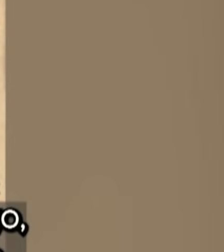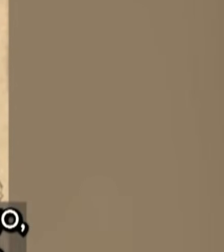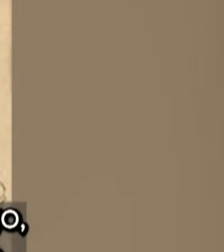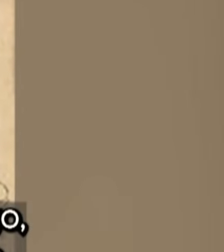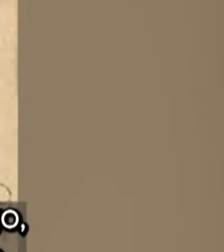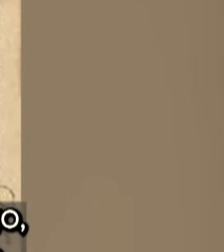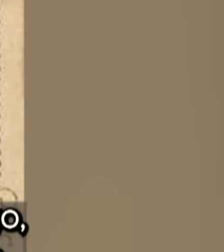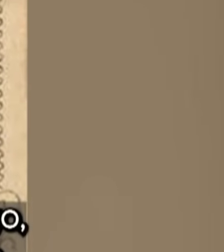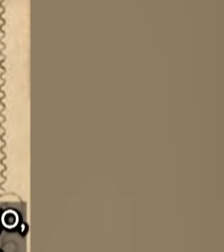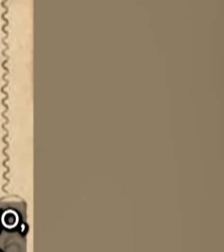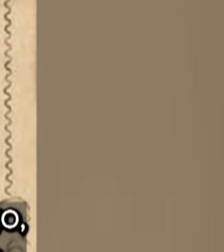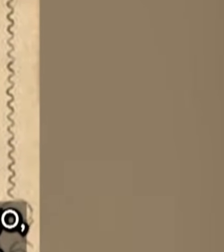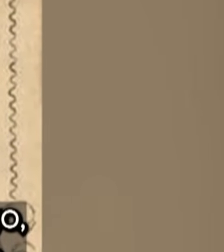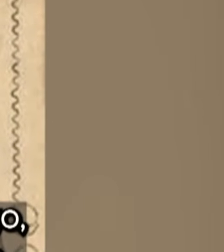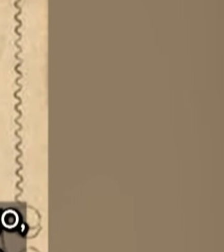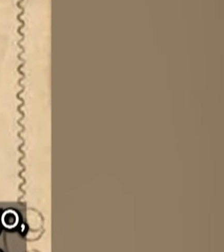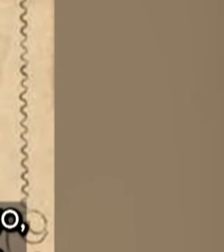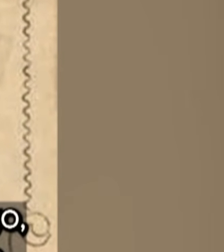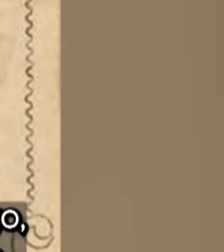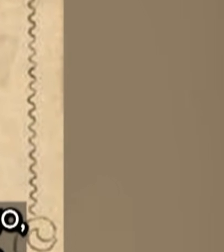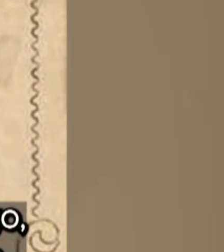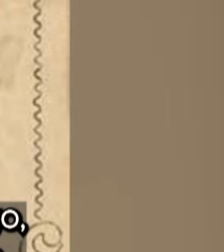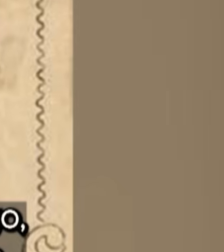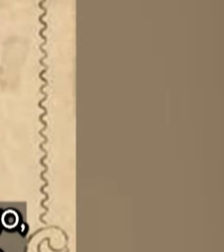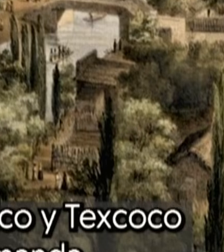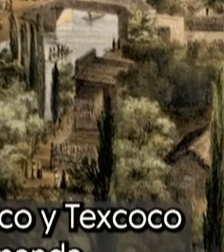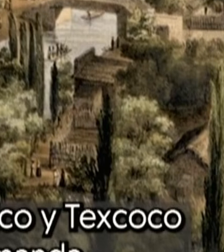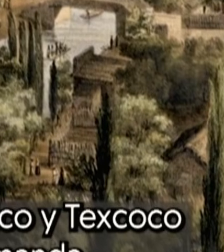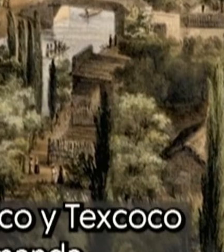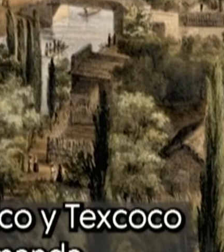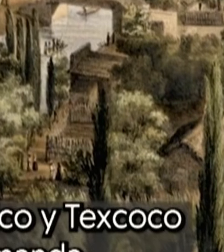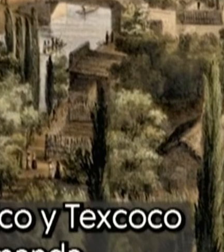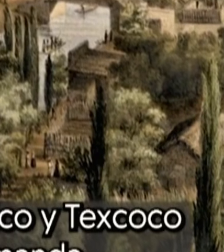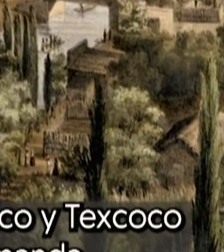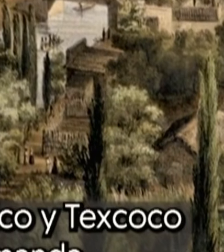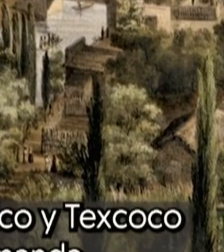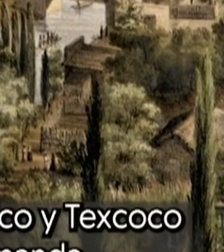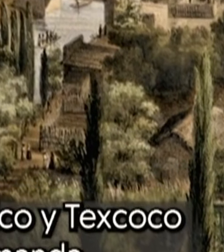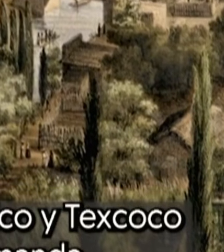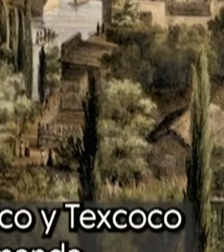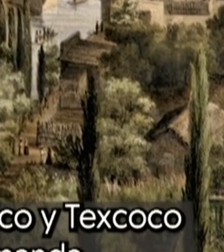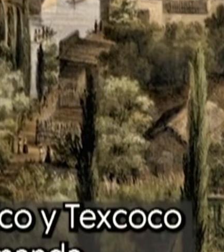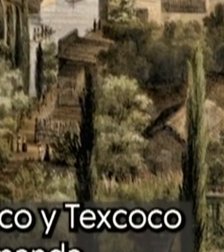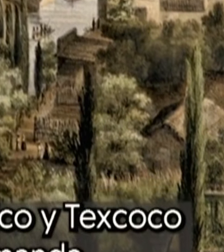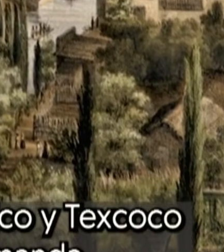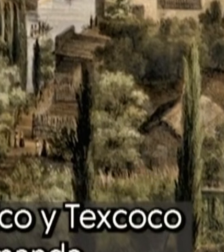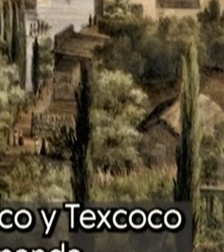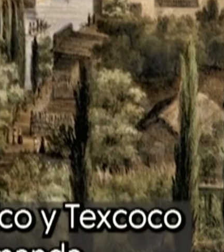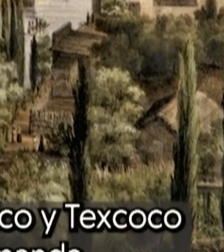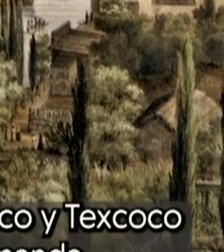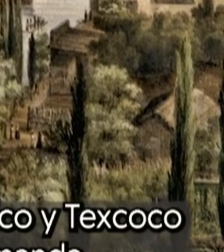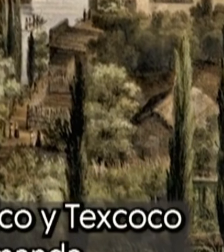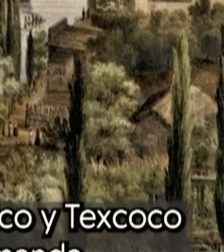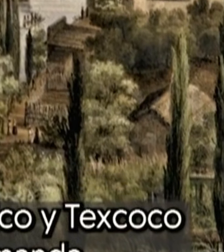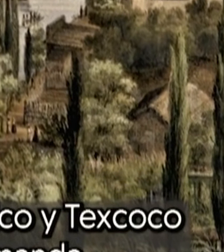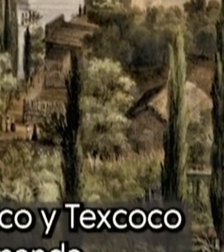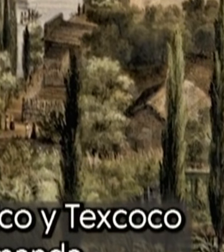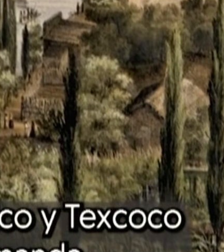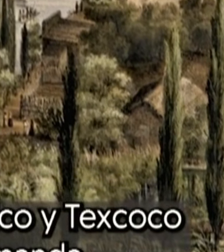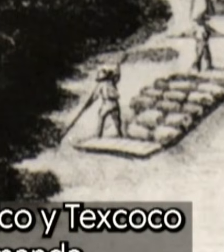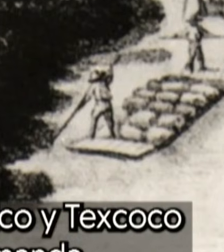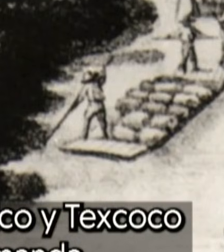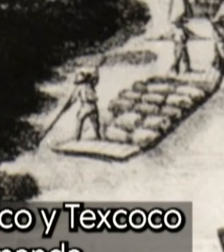Sin embargo, los constituyentes no respondieron. Es por ello que en 1868 los campesinos de Chalco